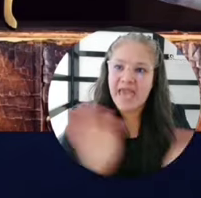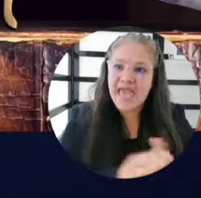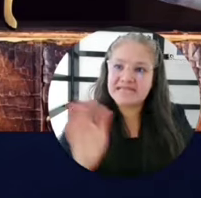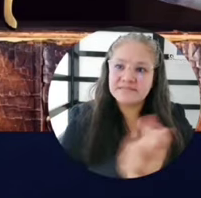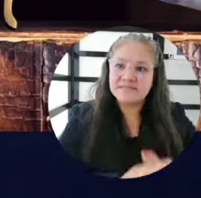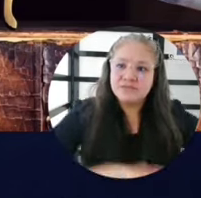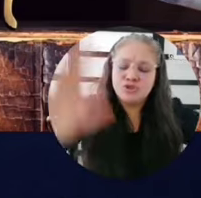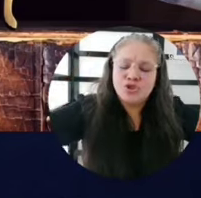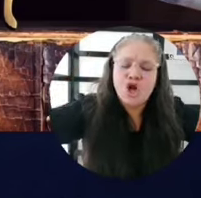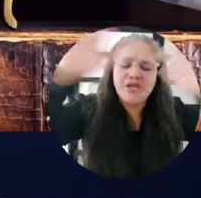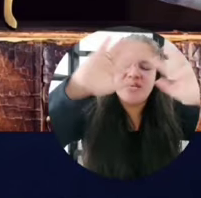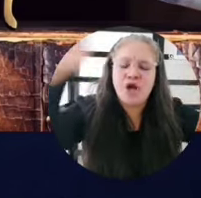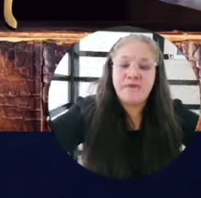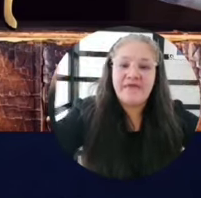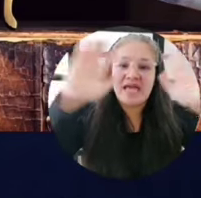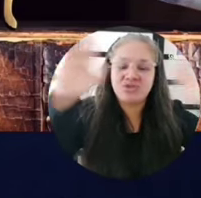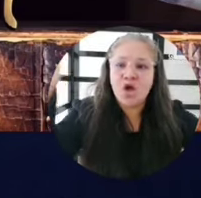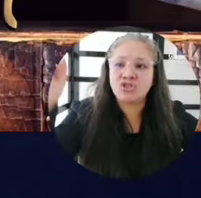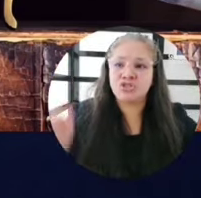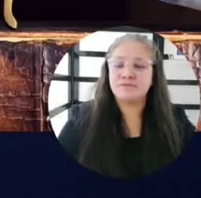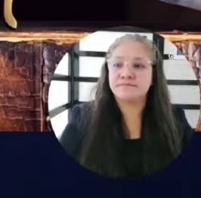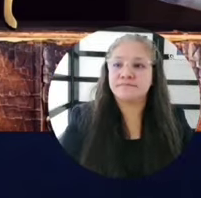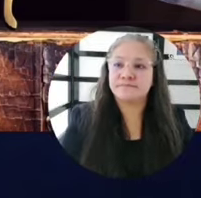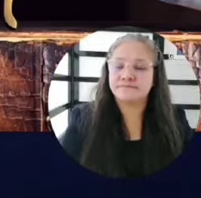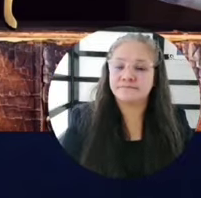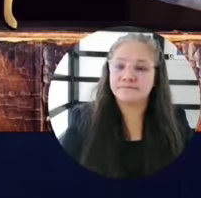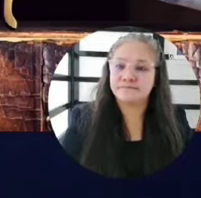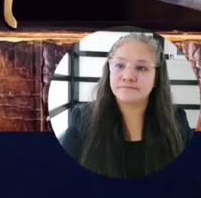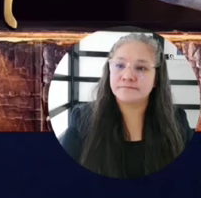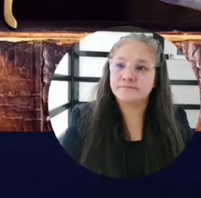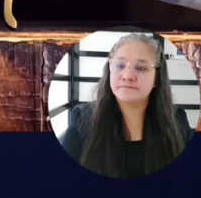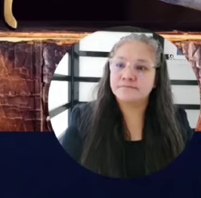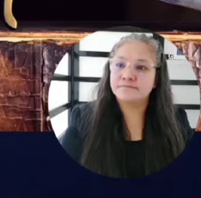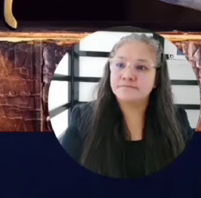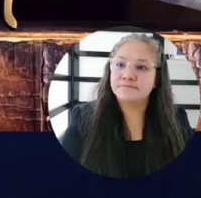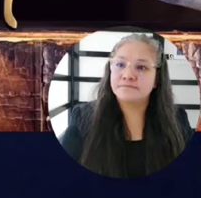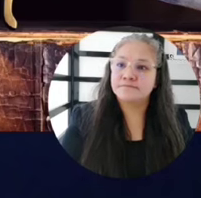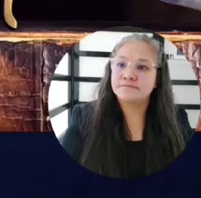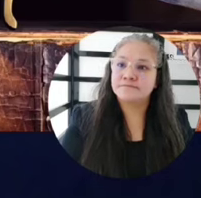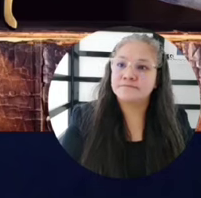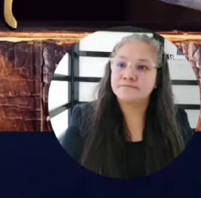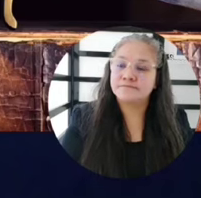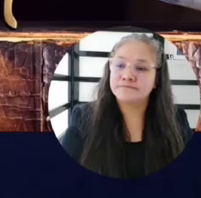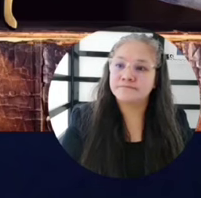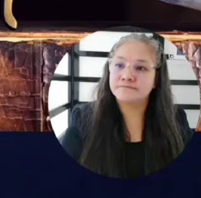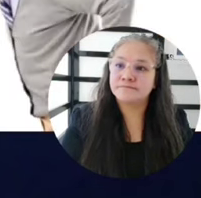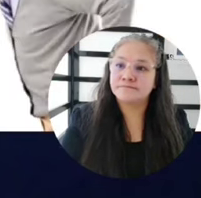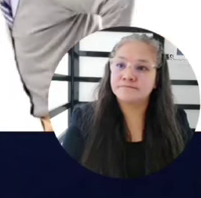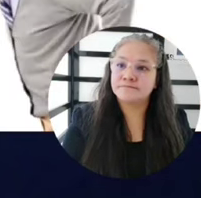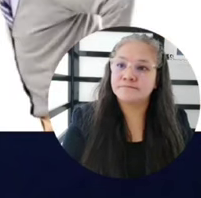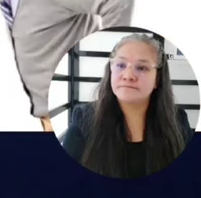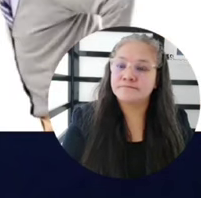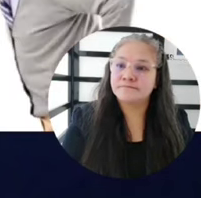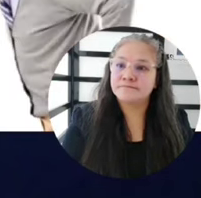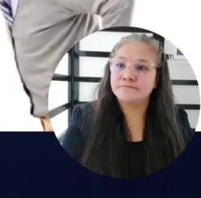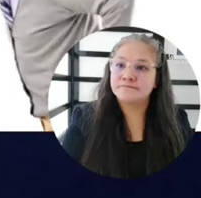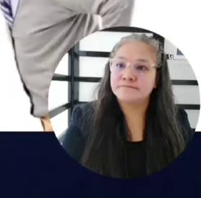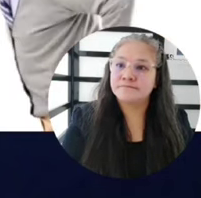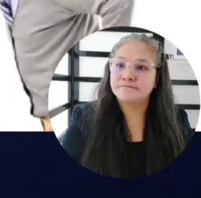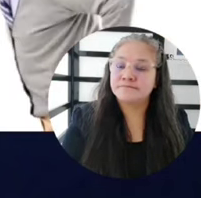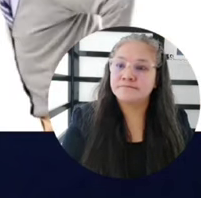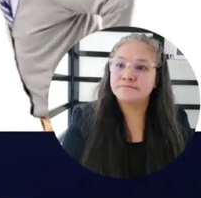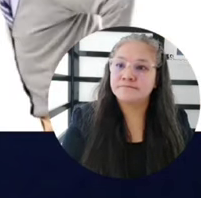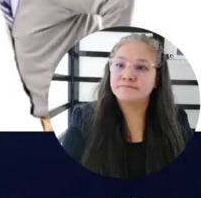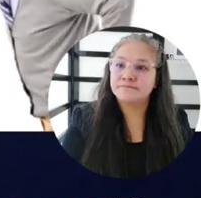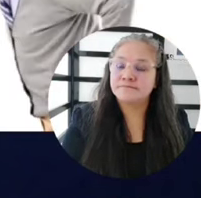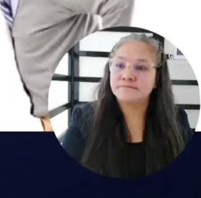pensamientos. ¿Cuántas personas han llegado al culto y dicen: ese predicador, ¿por qué tiene que saber mi vida? ¿Por qué tiene que meterse conmigo? ¿Por qué se mete en mi vida